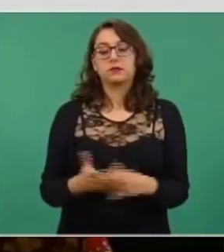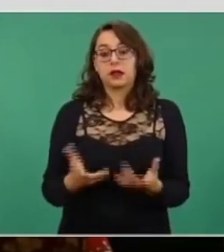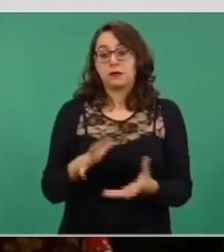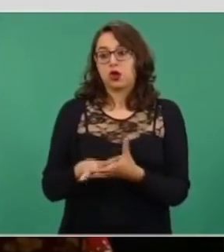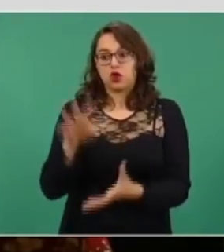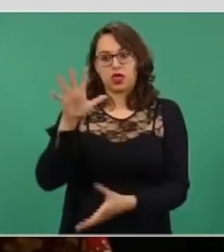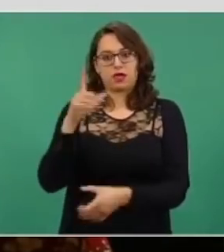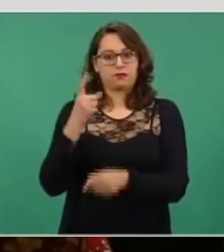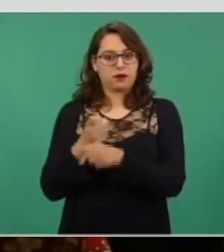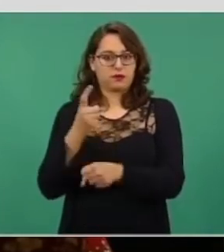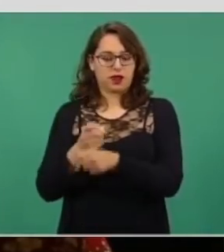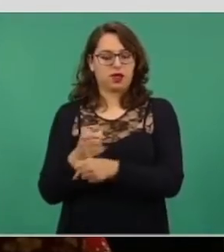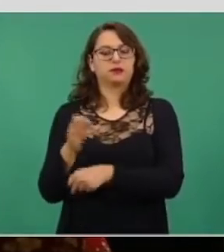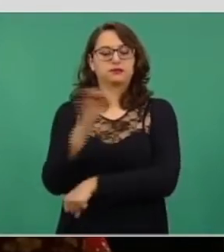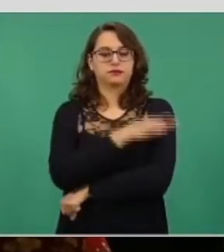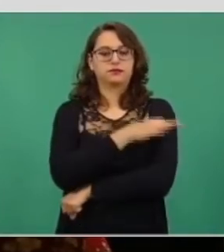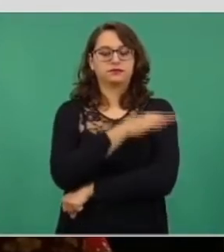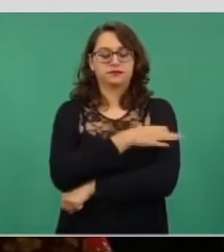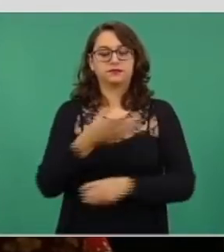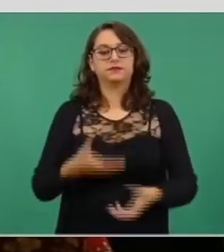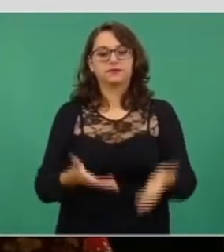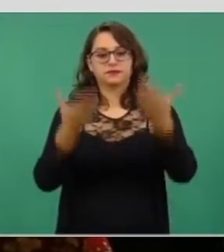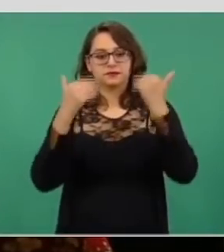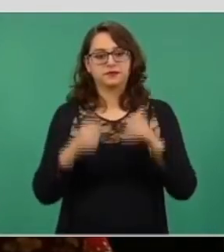dosis, y a continuación